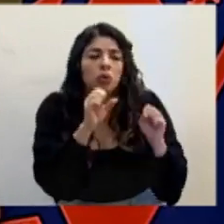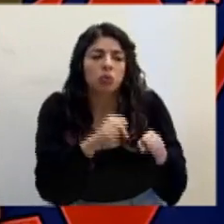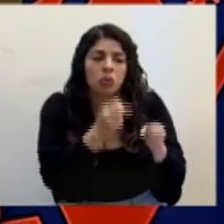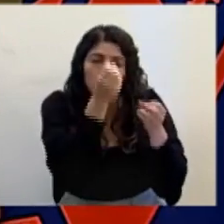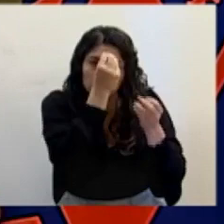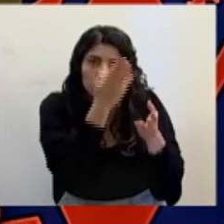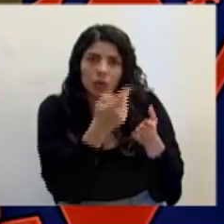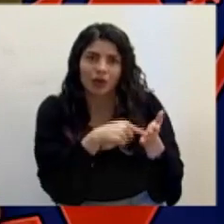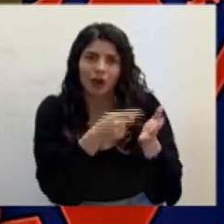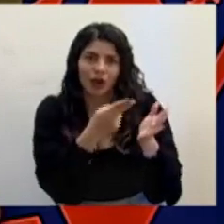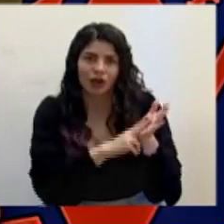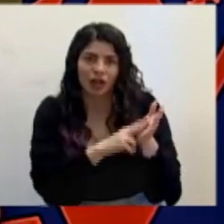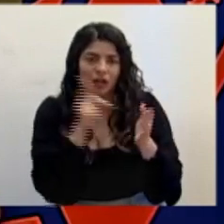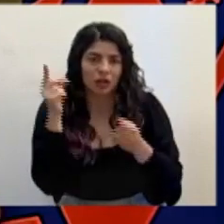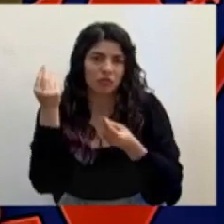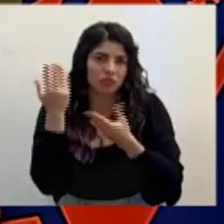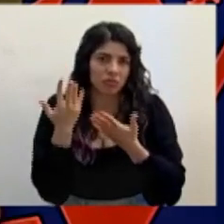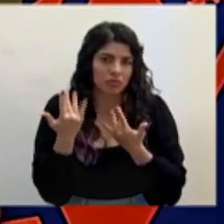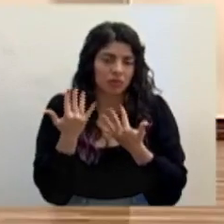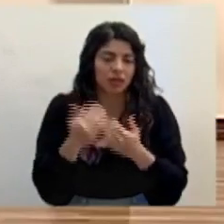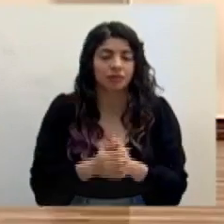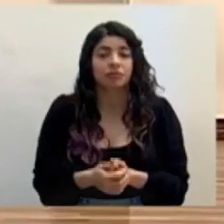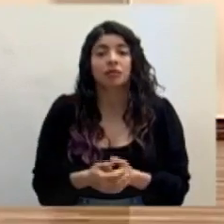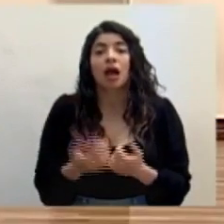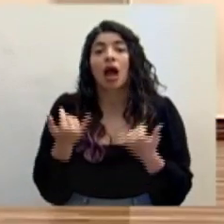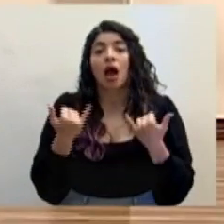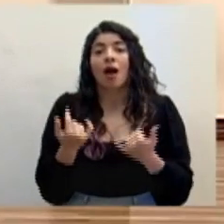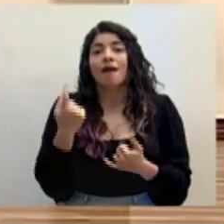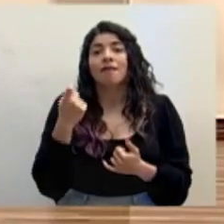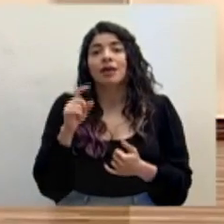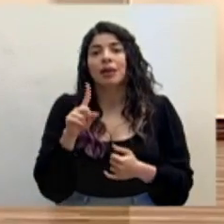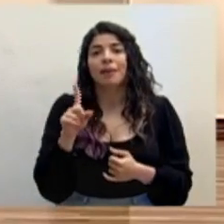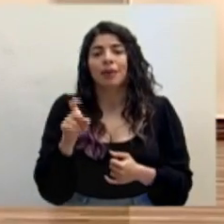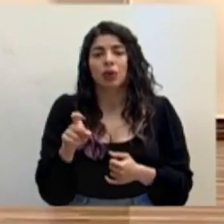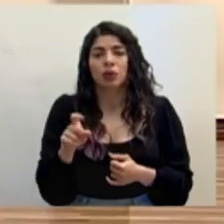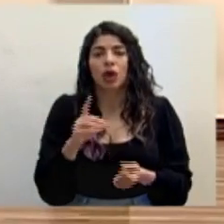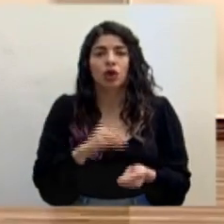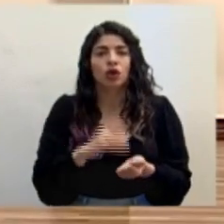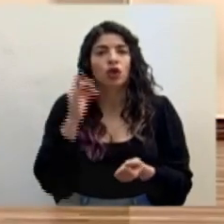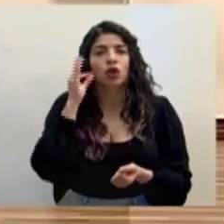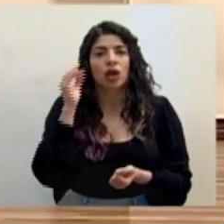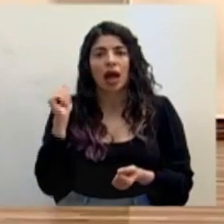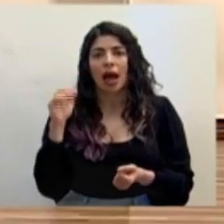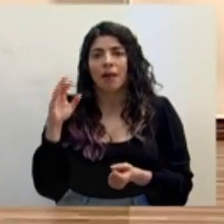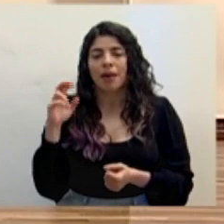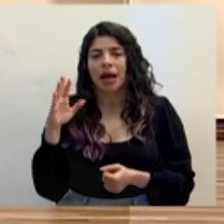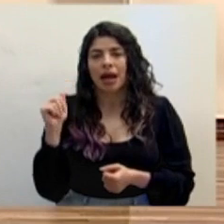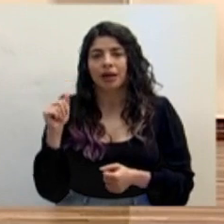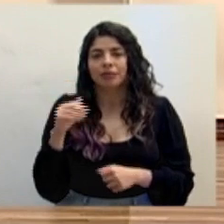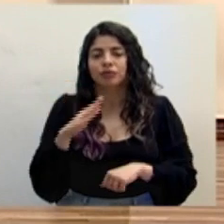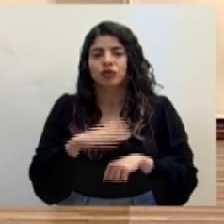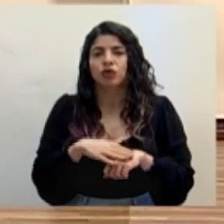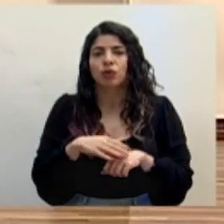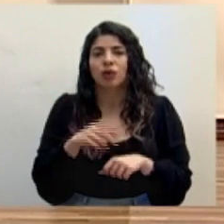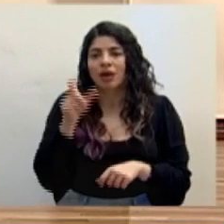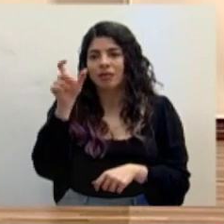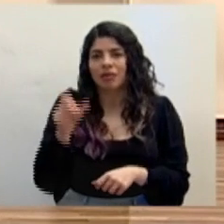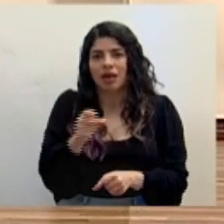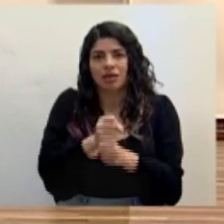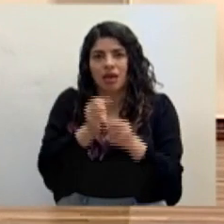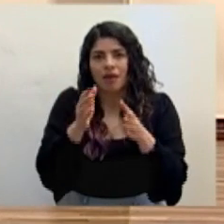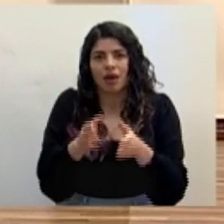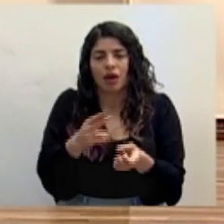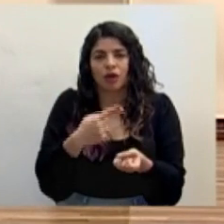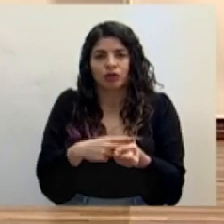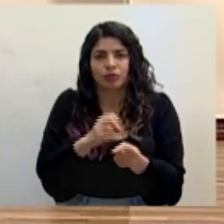contrato. Nos queda pendiente la consulta de la doctora Abarca sobre el funcionario de